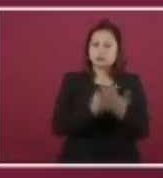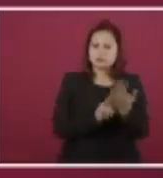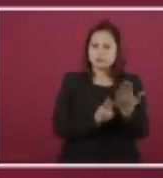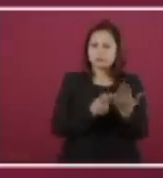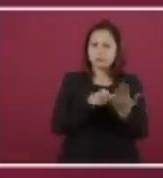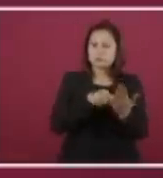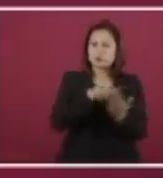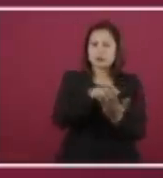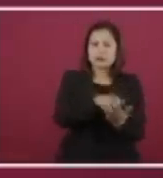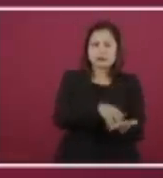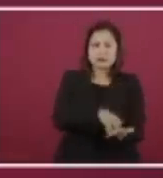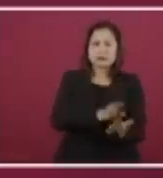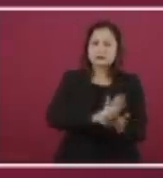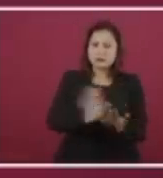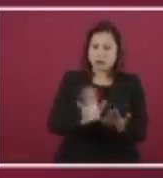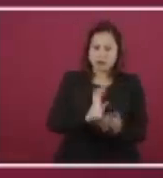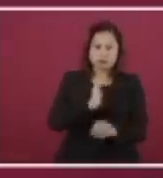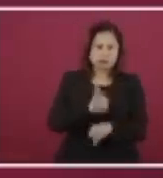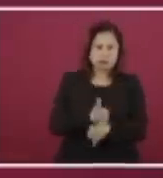pero